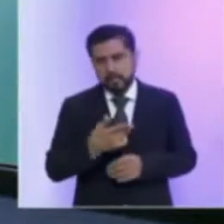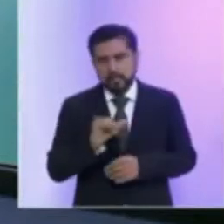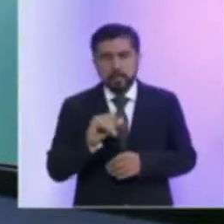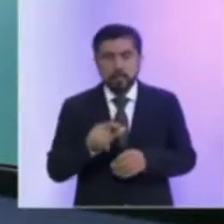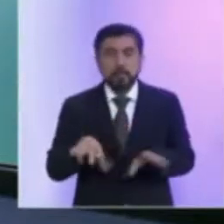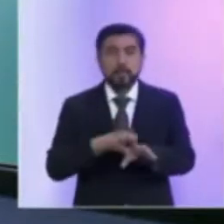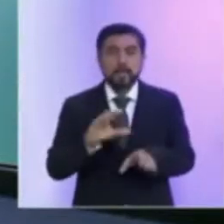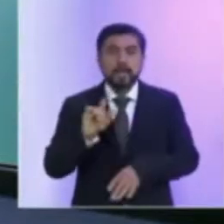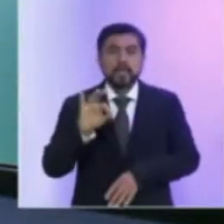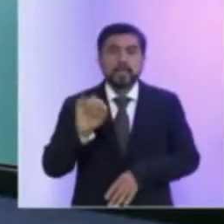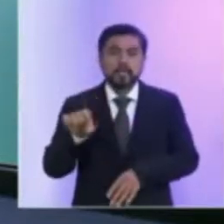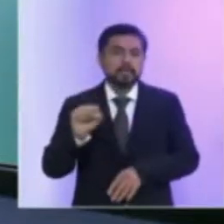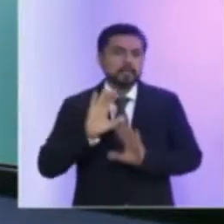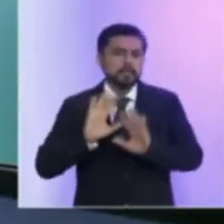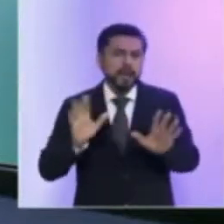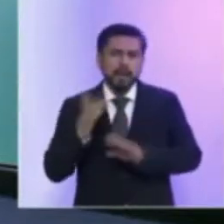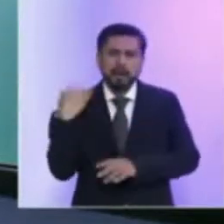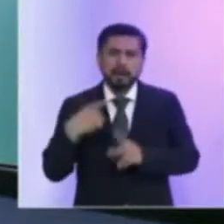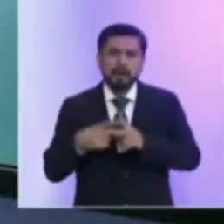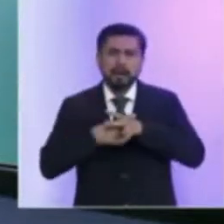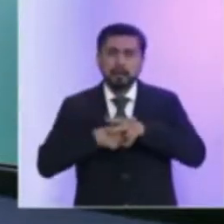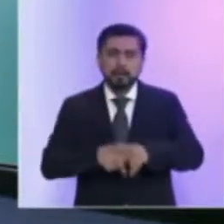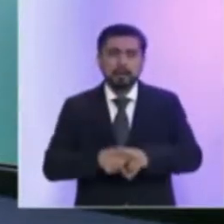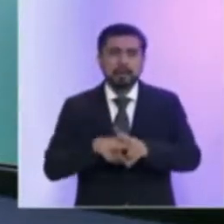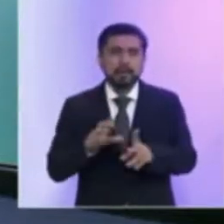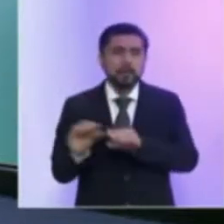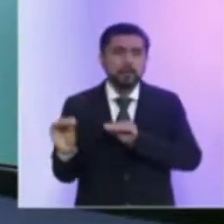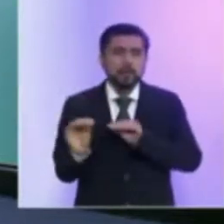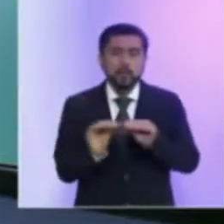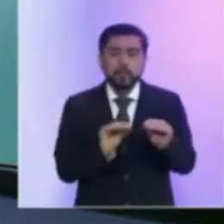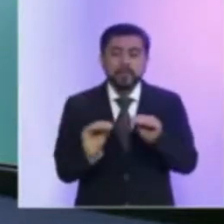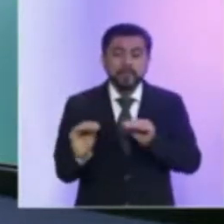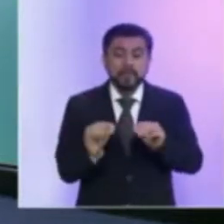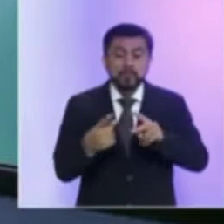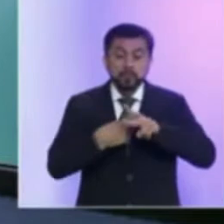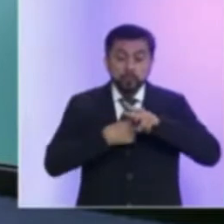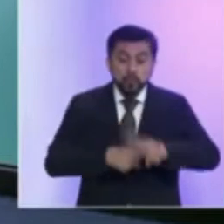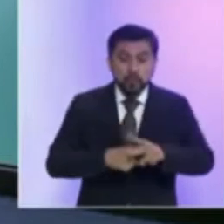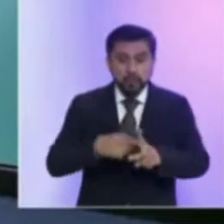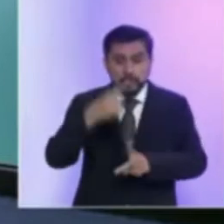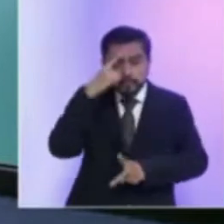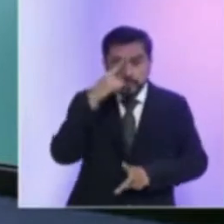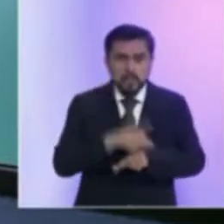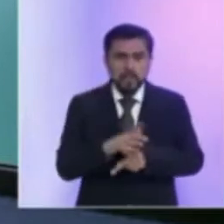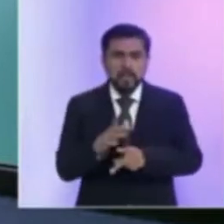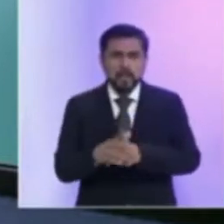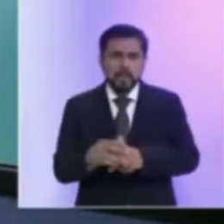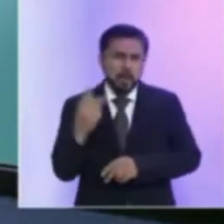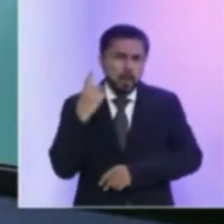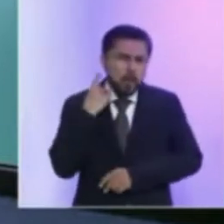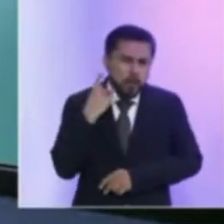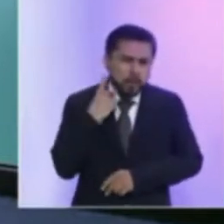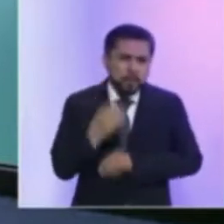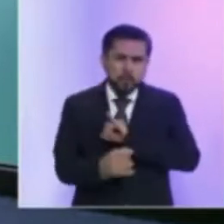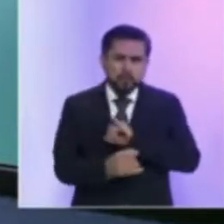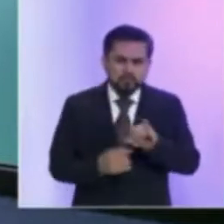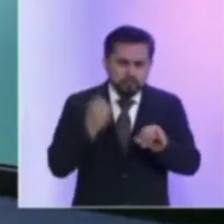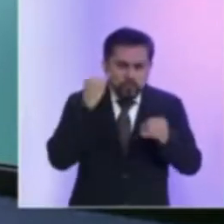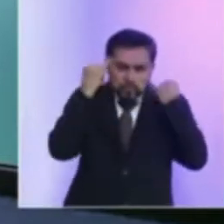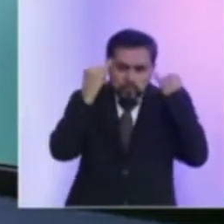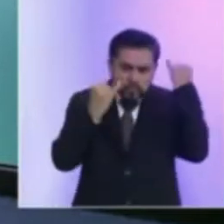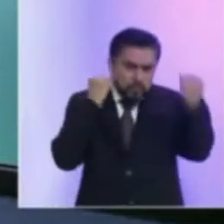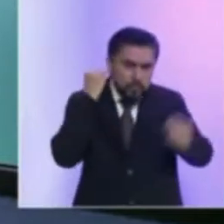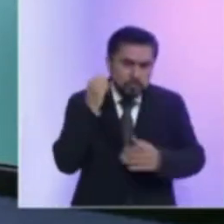historia mexicana, quien comenzó prácticamente un movimiento de izquierda que tuvo sus más